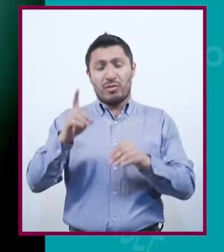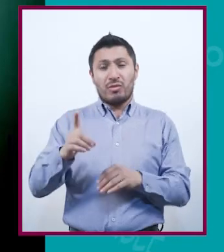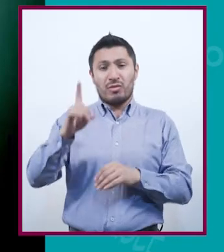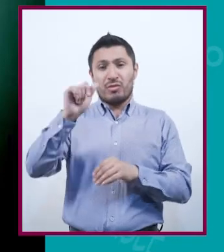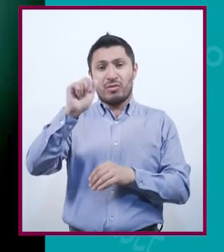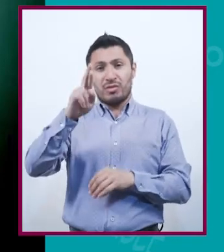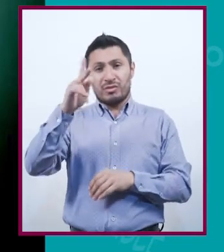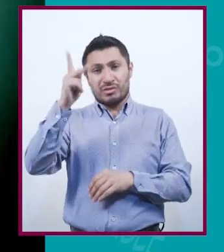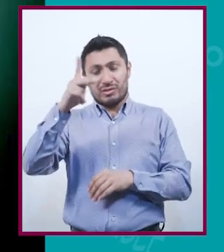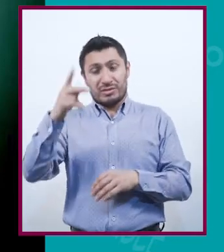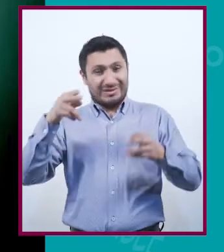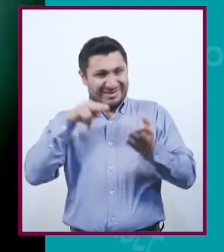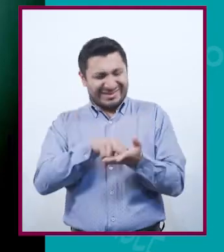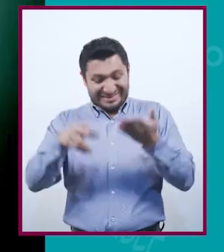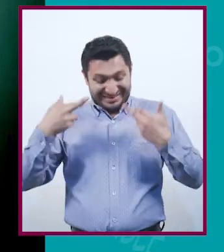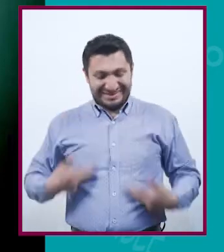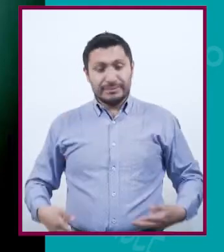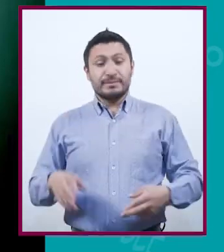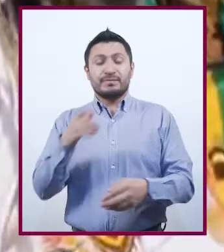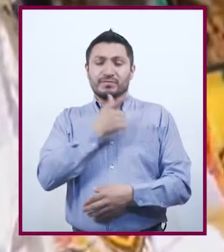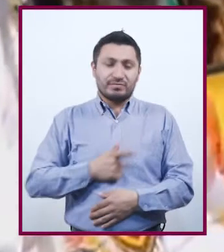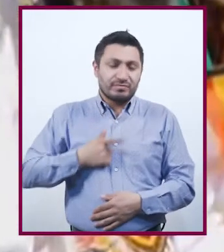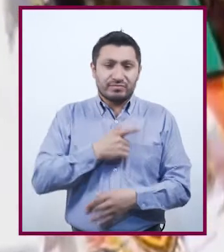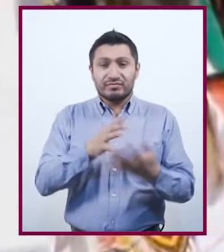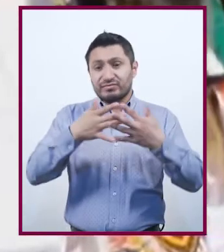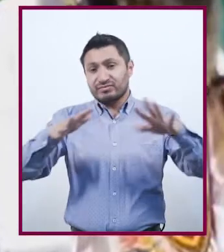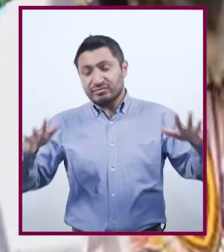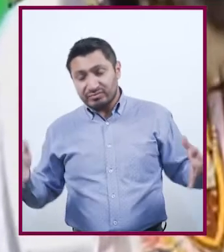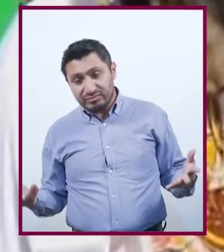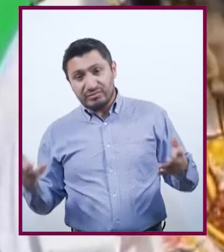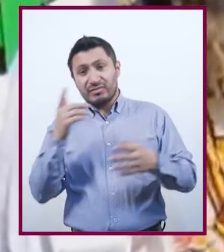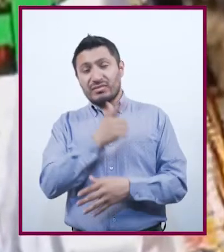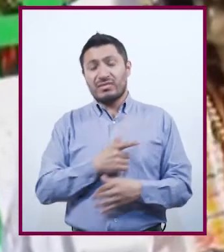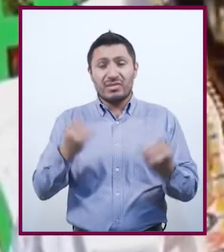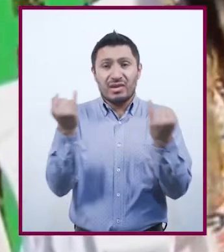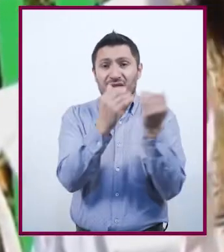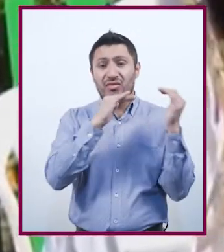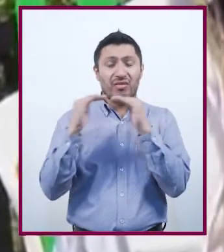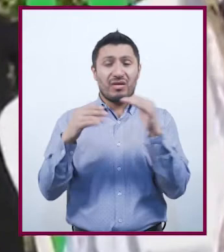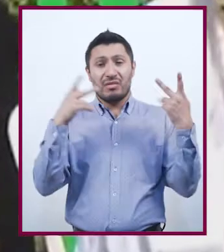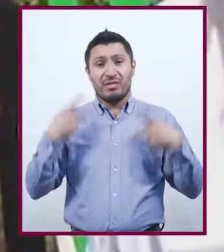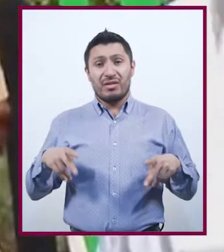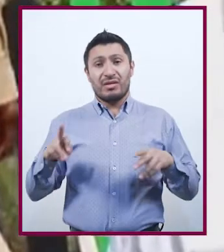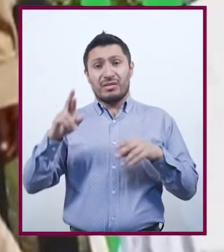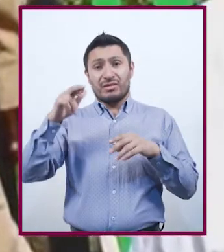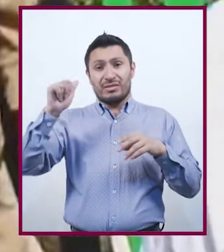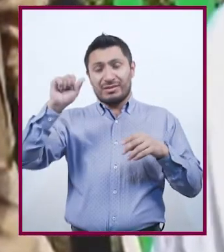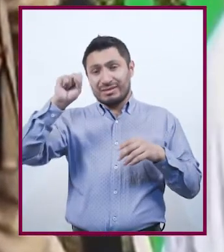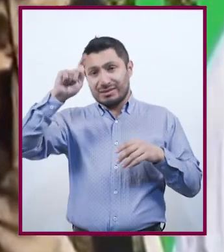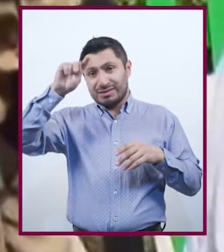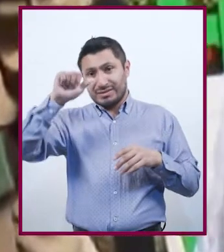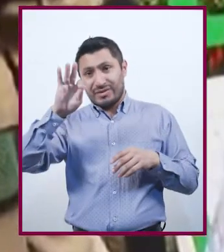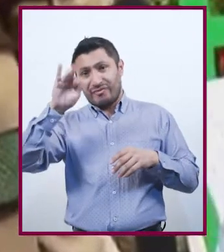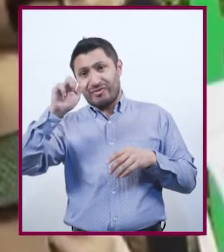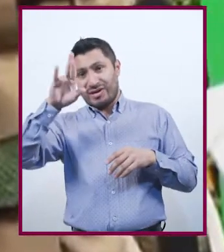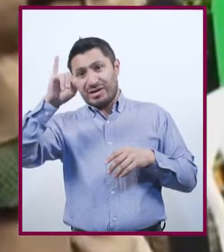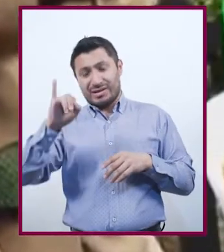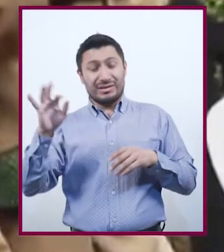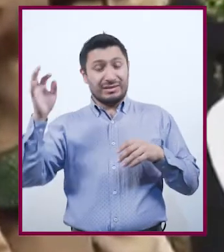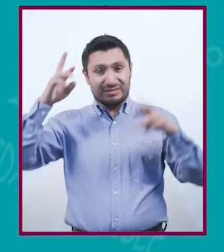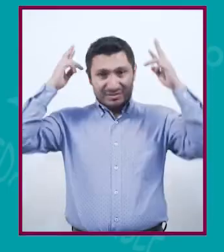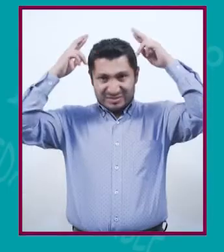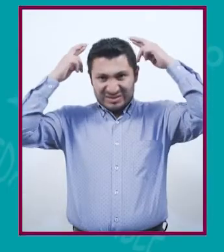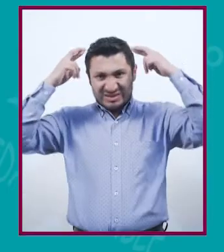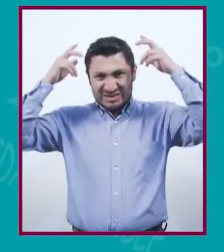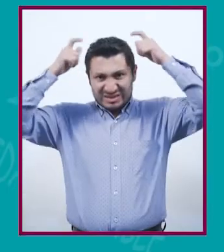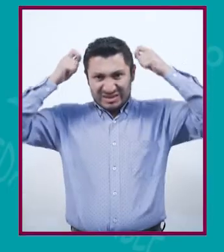sus vestimentas con el movimiento dark, o que les gustara la playa, la igualdad entre las personas y coquetearan con el movimiento